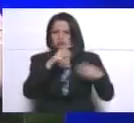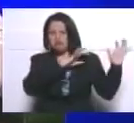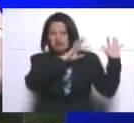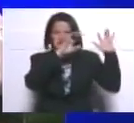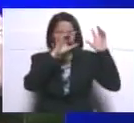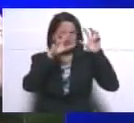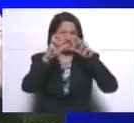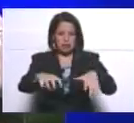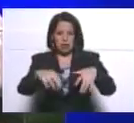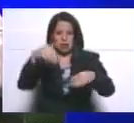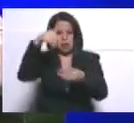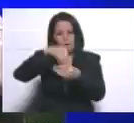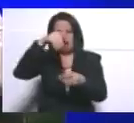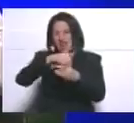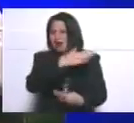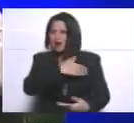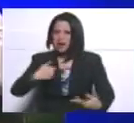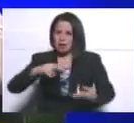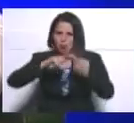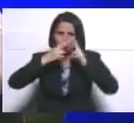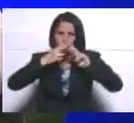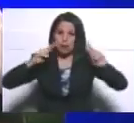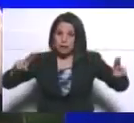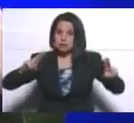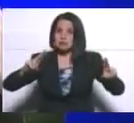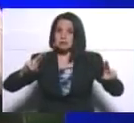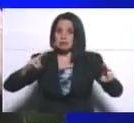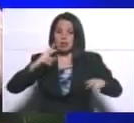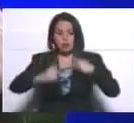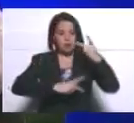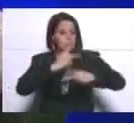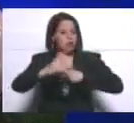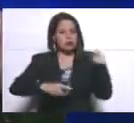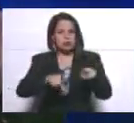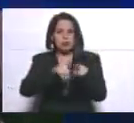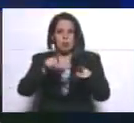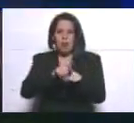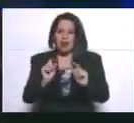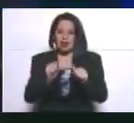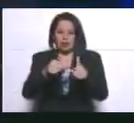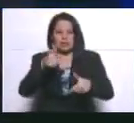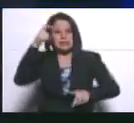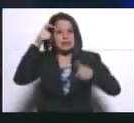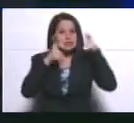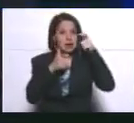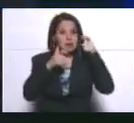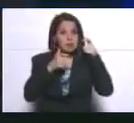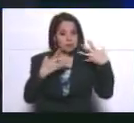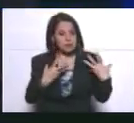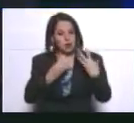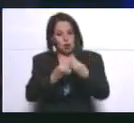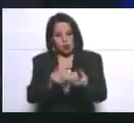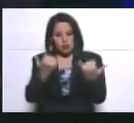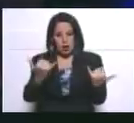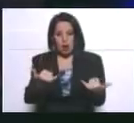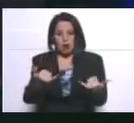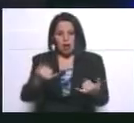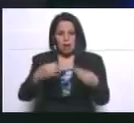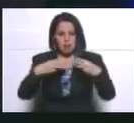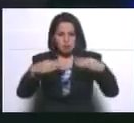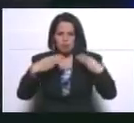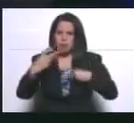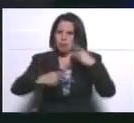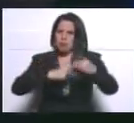a decir queremos paz. Así que esto es un proceso que inicia con el comandante Hugo Chávez y que hoy nosotros como proceso popular